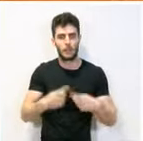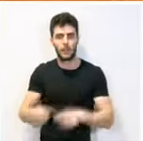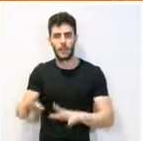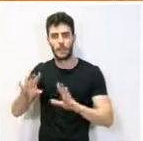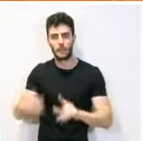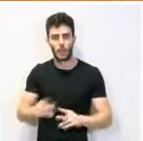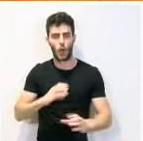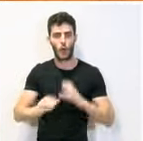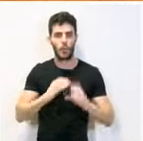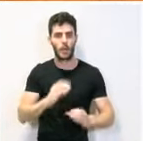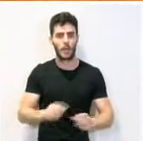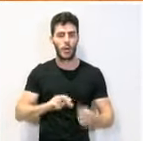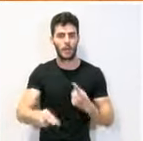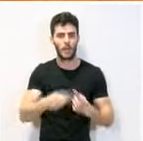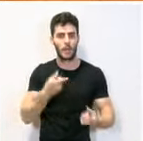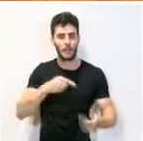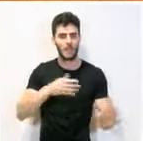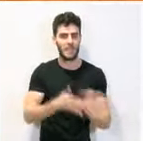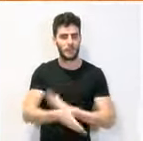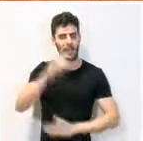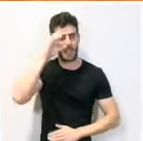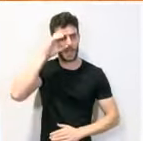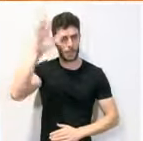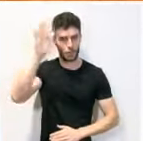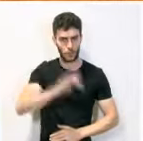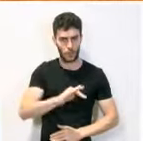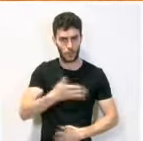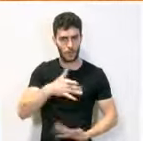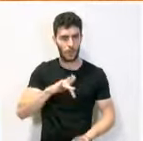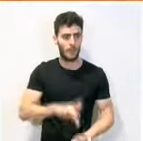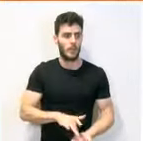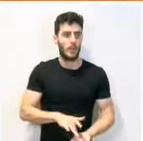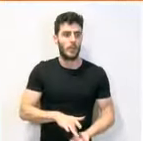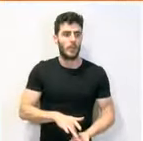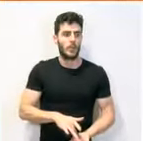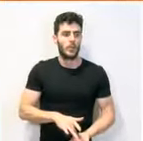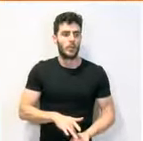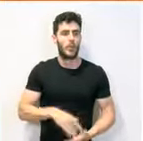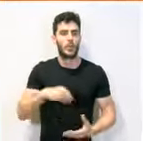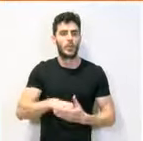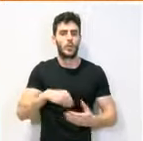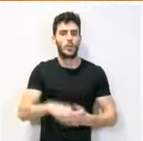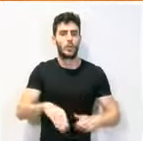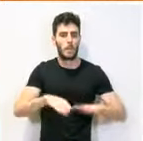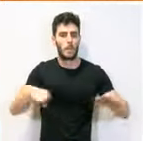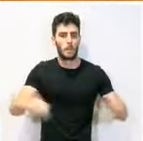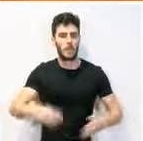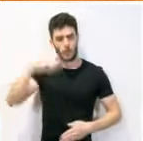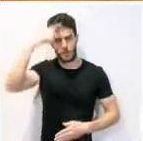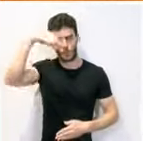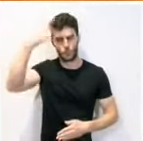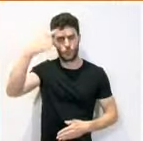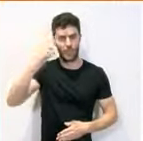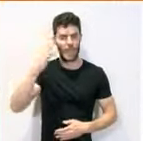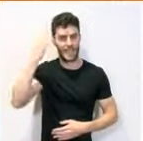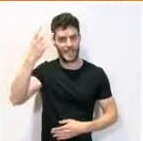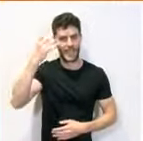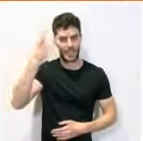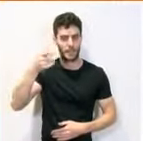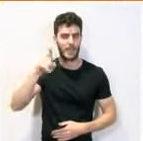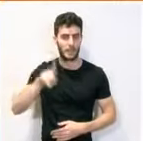transparencia pasa también por escuchar. Cuando se constituye la Mesa de la Cultura, a iniciativa